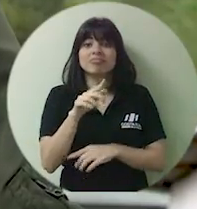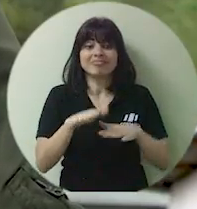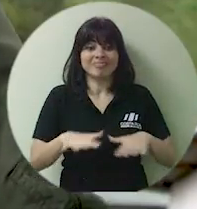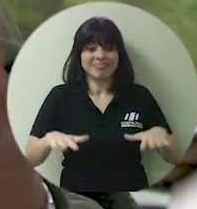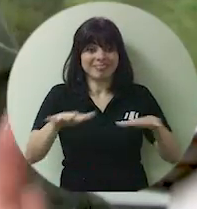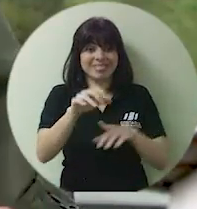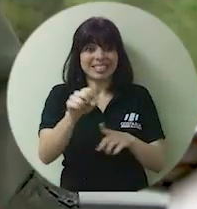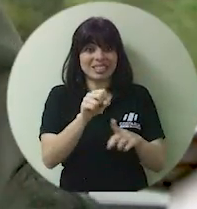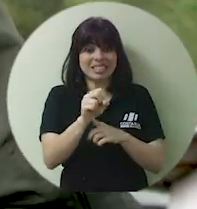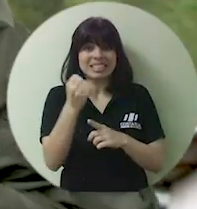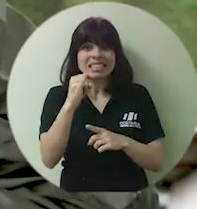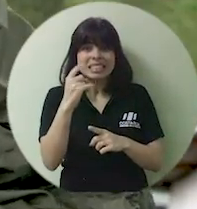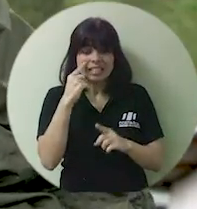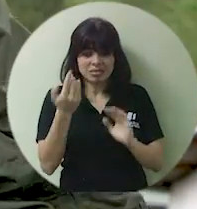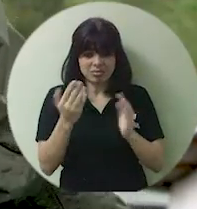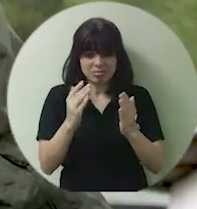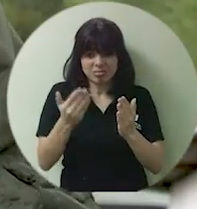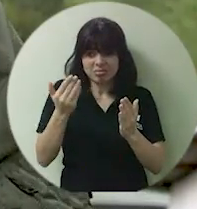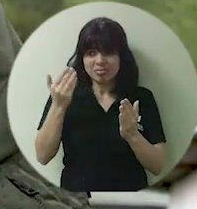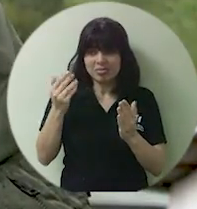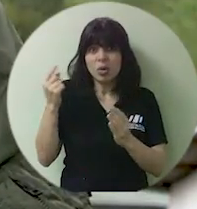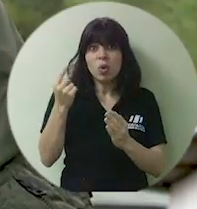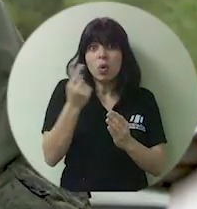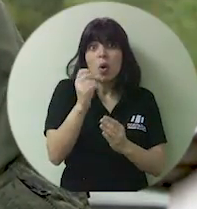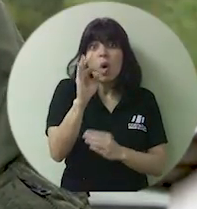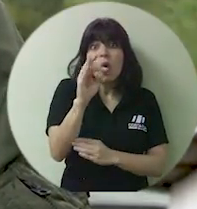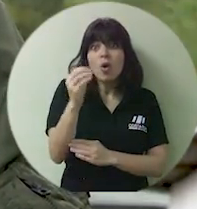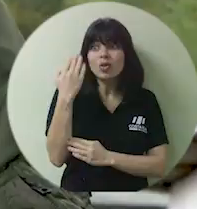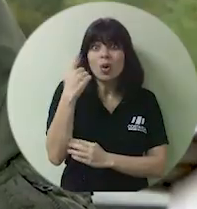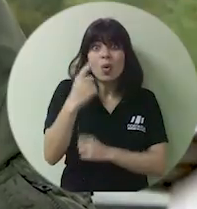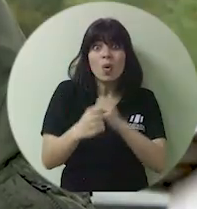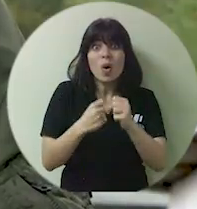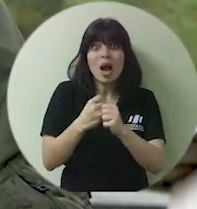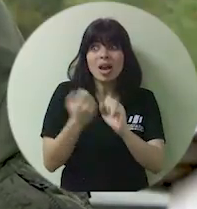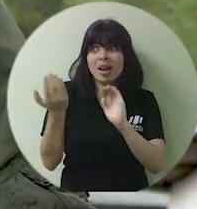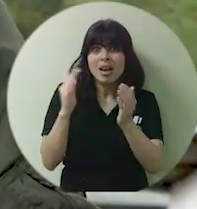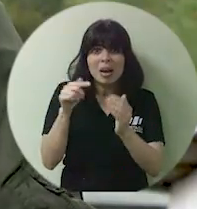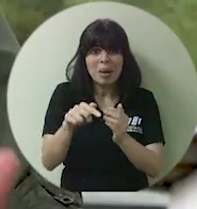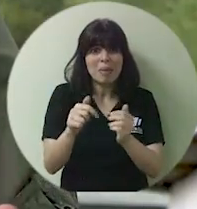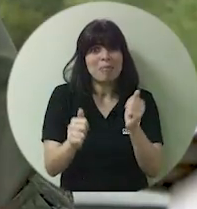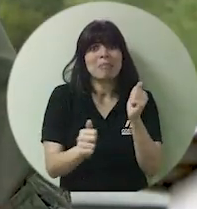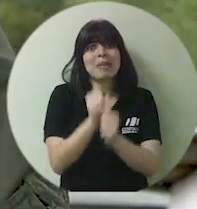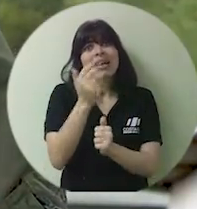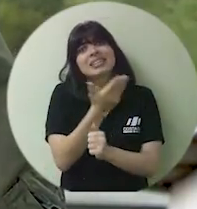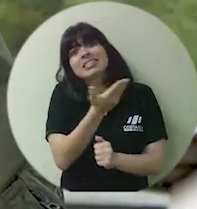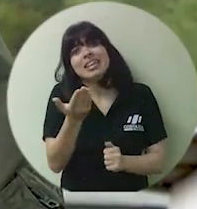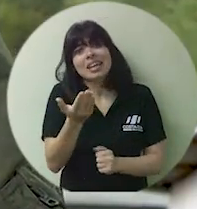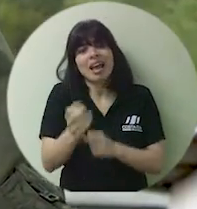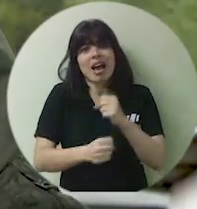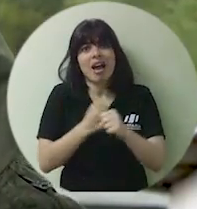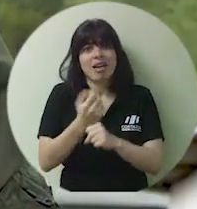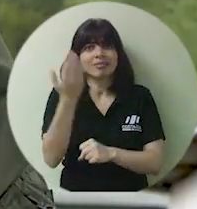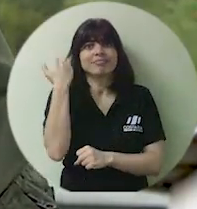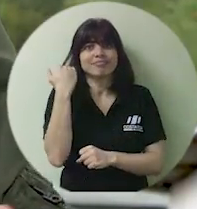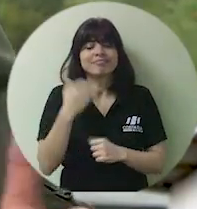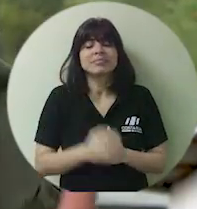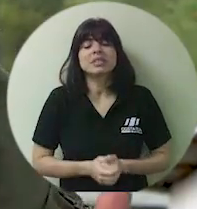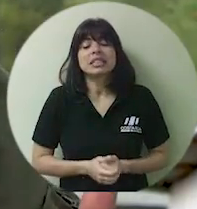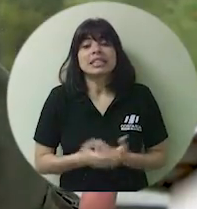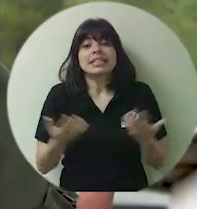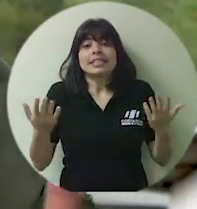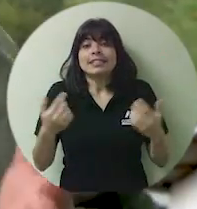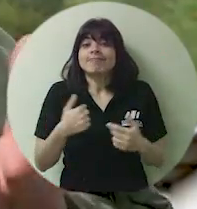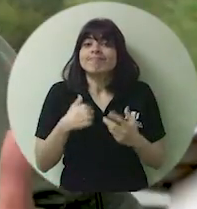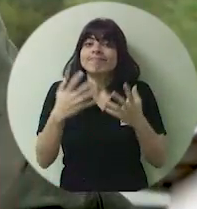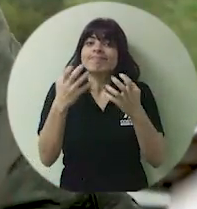situación que, comparada con los efectos que tuvo el huracán Otto hace un año, pues pareciera mucho mayor que este. Entonces,